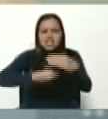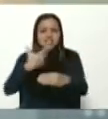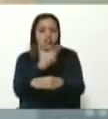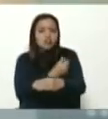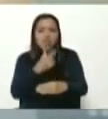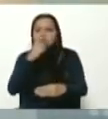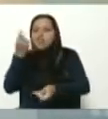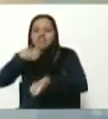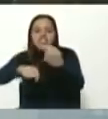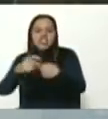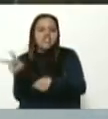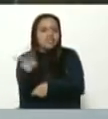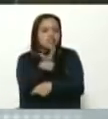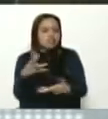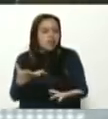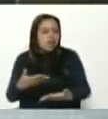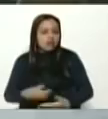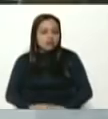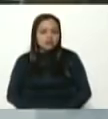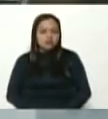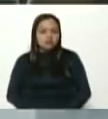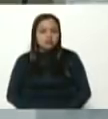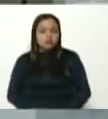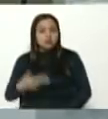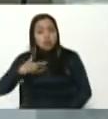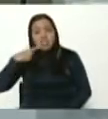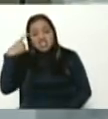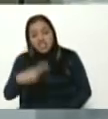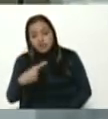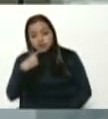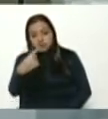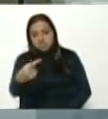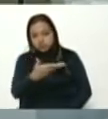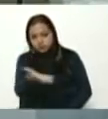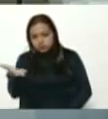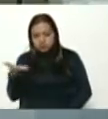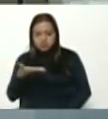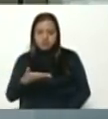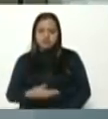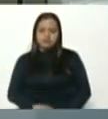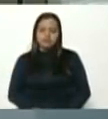que no le vendan a Venezuela. Yo se lo tengo que decir a usted.